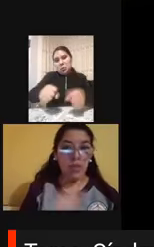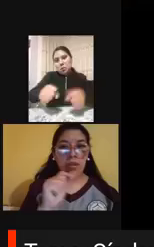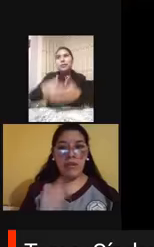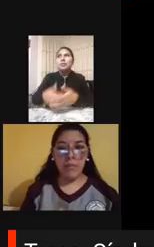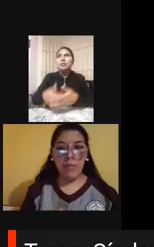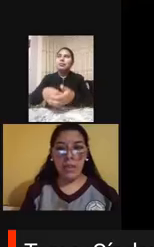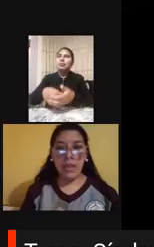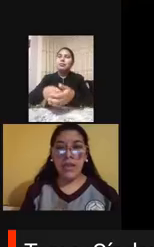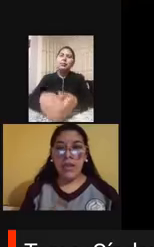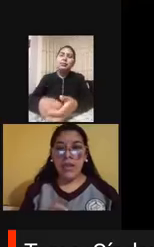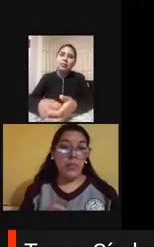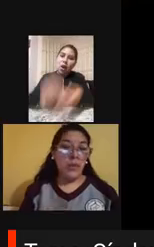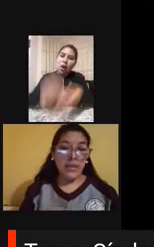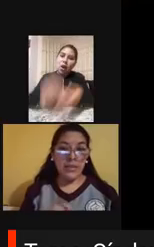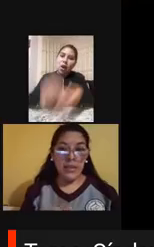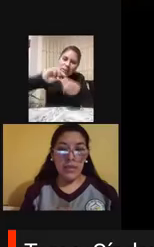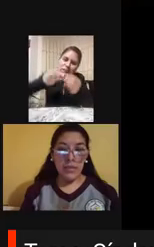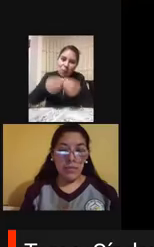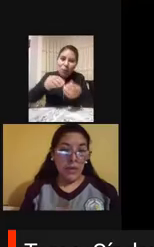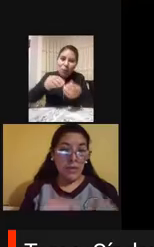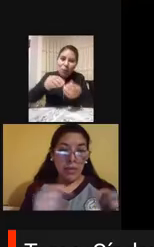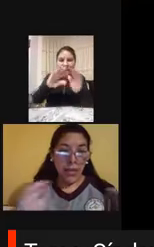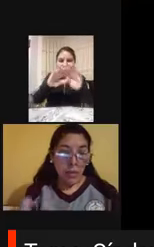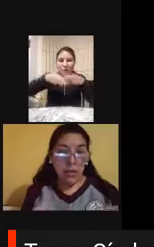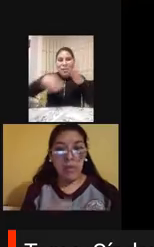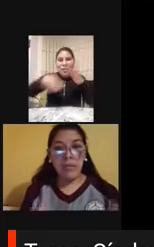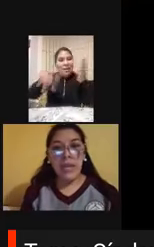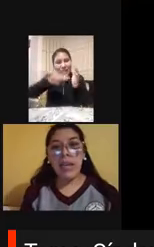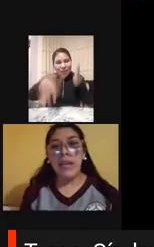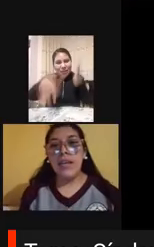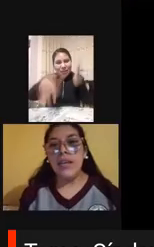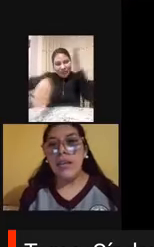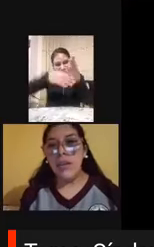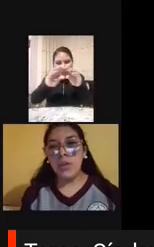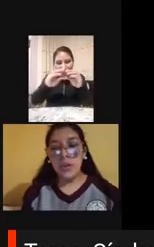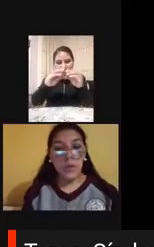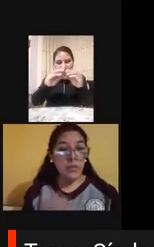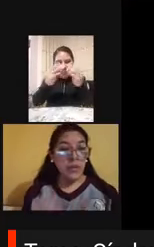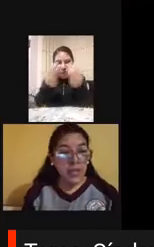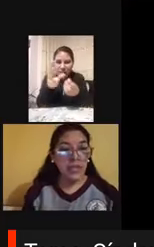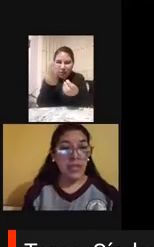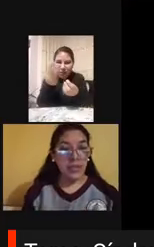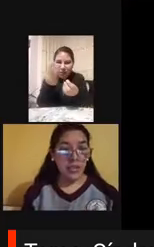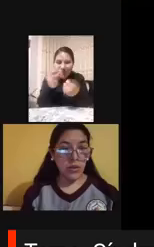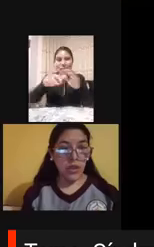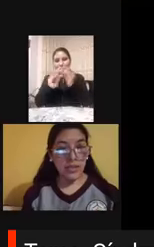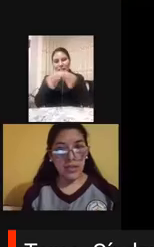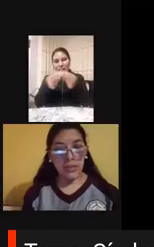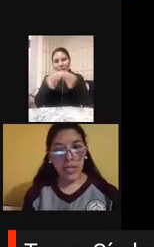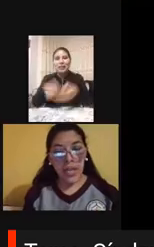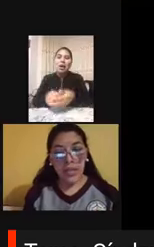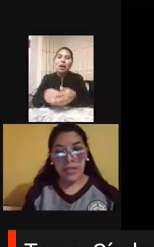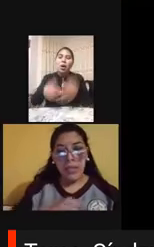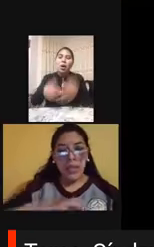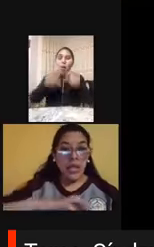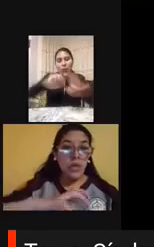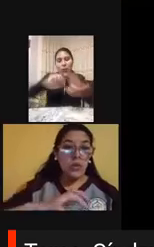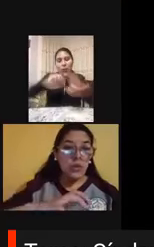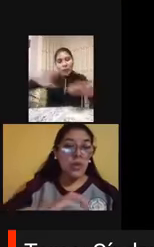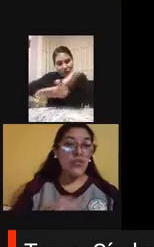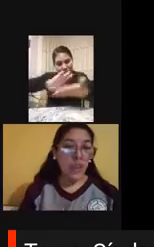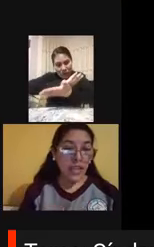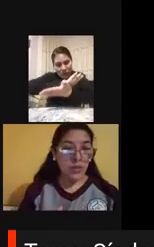transportar bolitas de papel, pueden ser el picado de papel, que entre otros nos permite desarrollar estas habilidades.